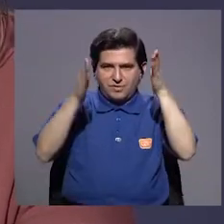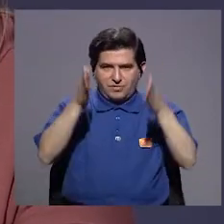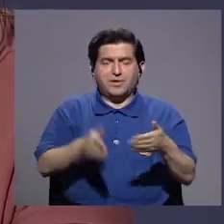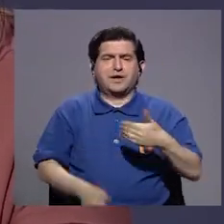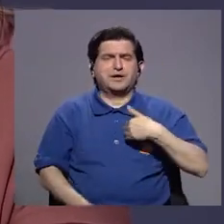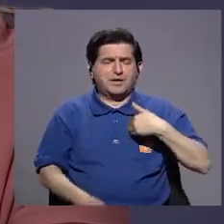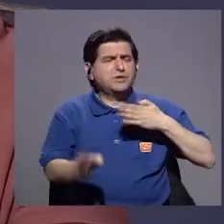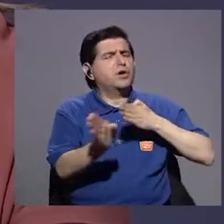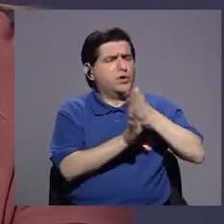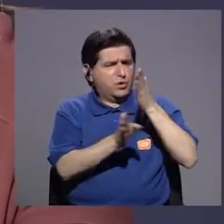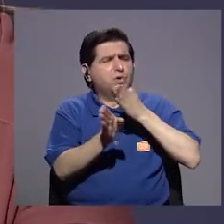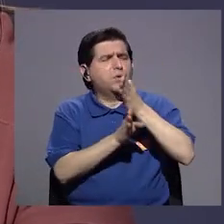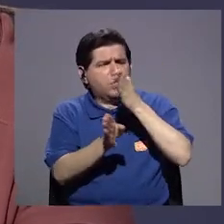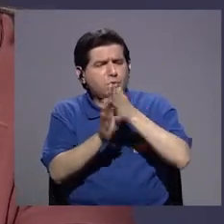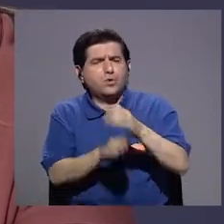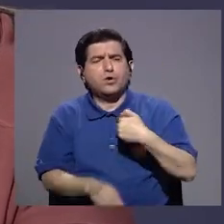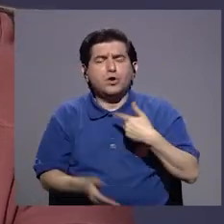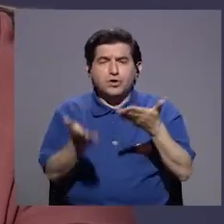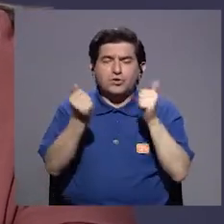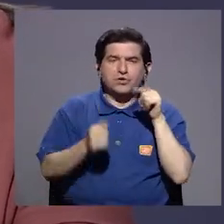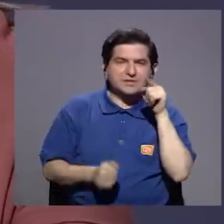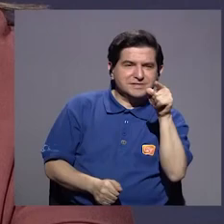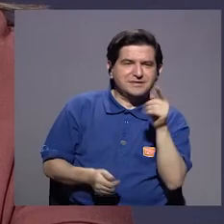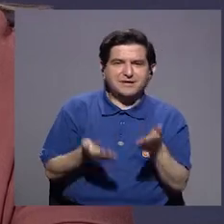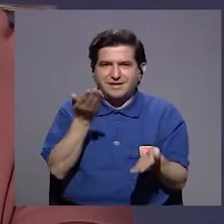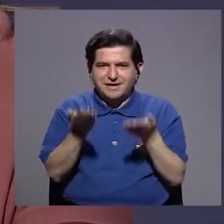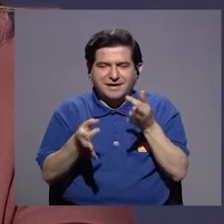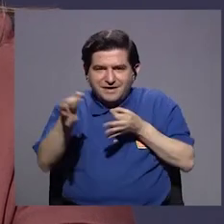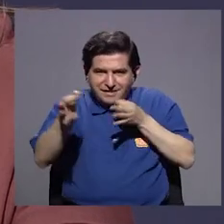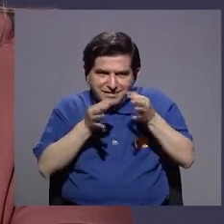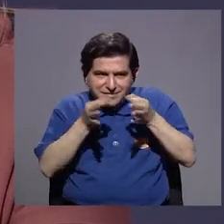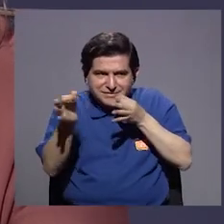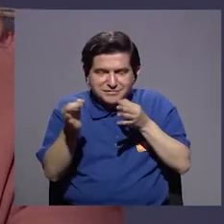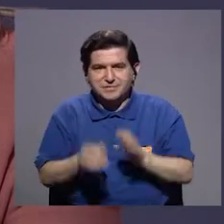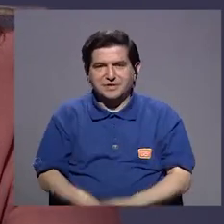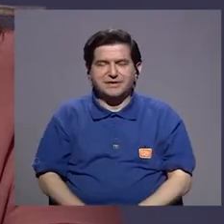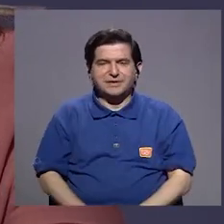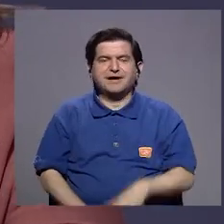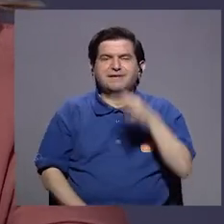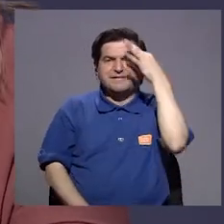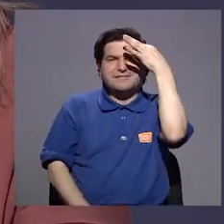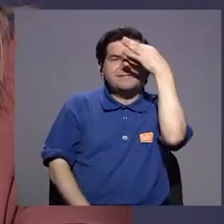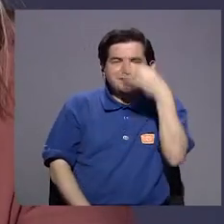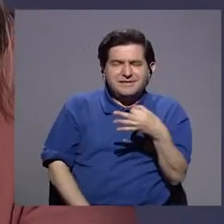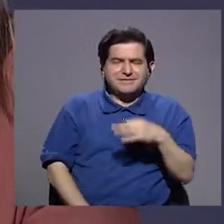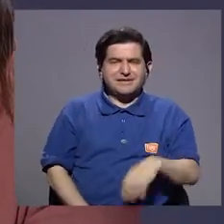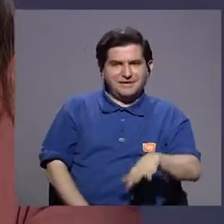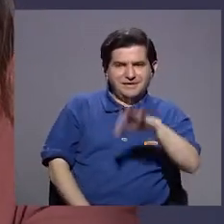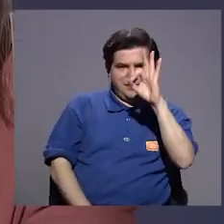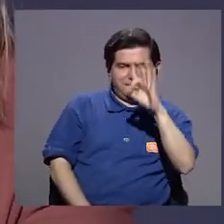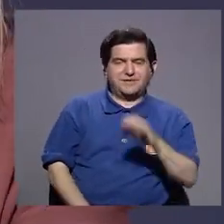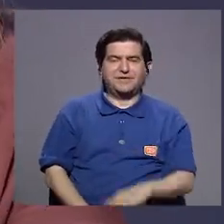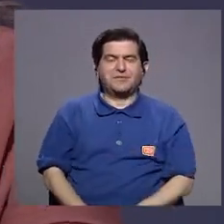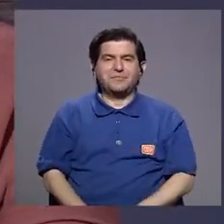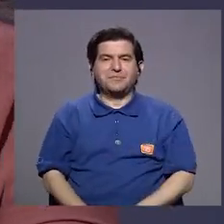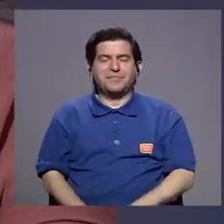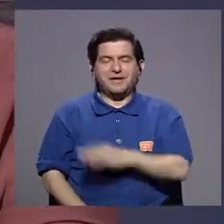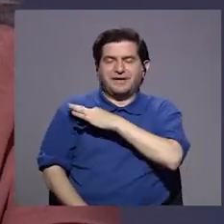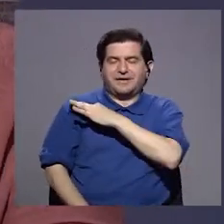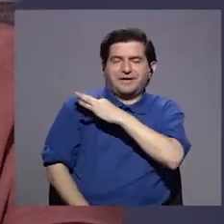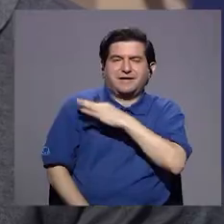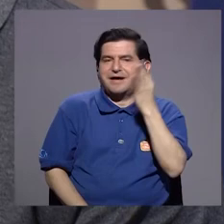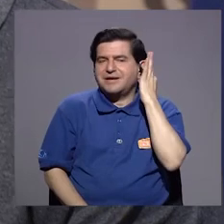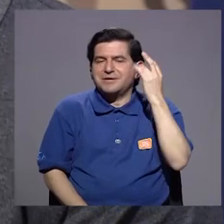tiene una gran trayectoria, y que a mí me gustaría que Raciel comentara, uh-huh, cuáles fueron los criterios para seleccionar a nuestra invitada de